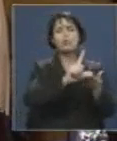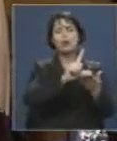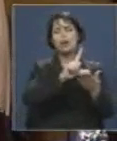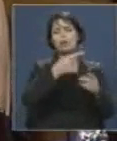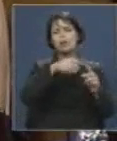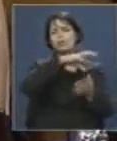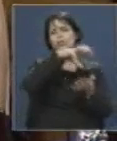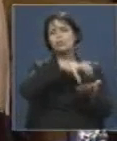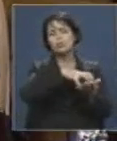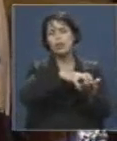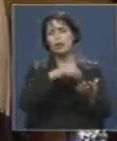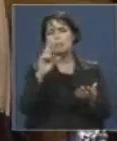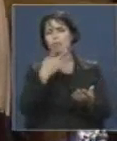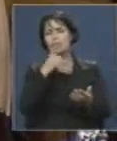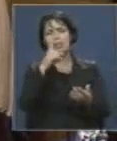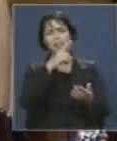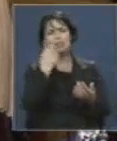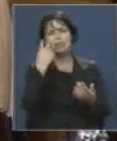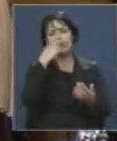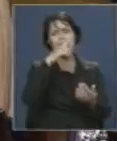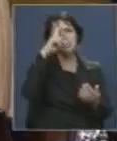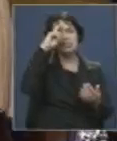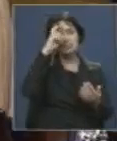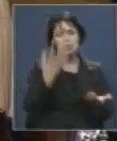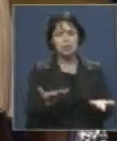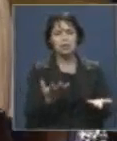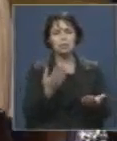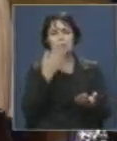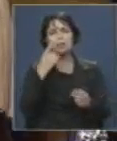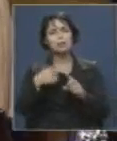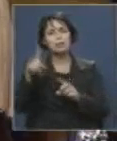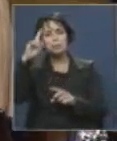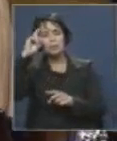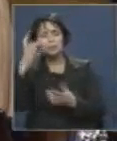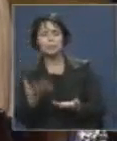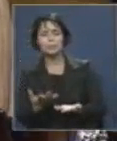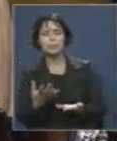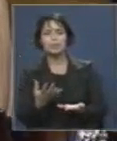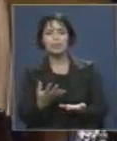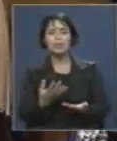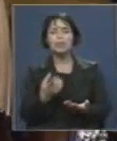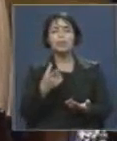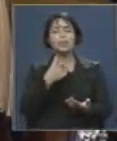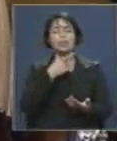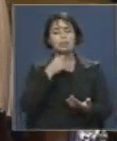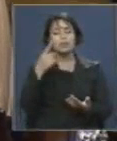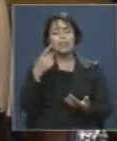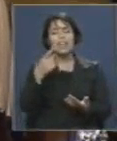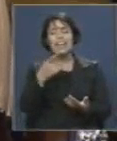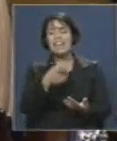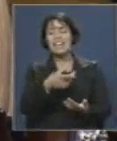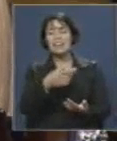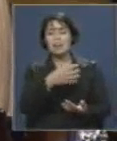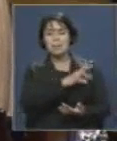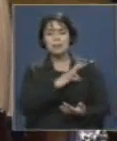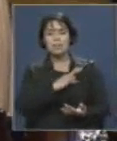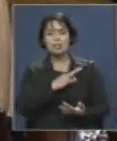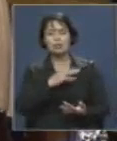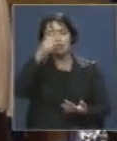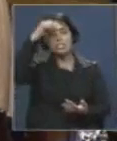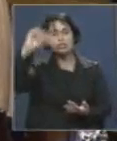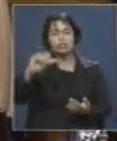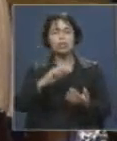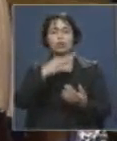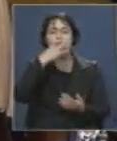que no la vean en ese hospital porque va a ser mejor, como lo dicen sus médicos. Queremos que el ministro condene las atrocidades